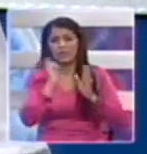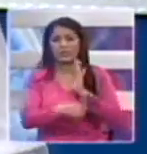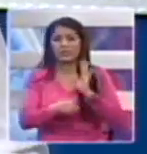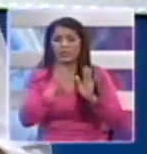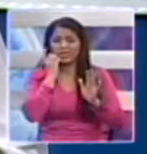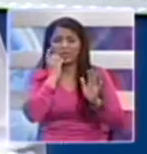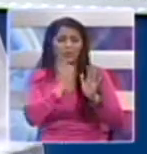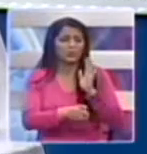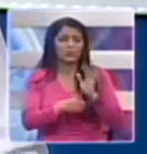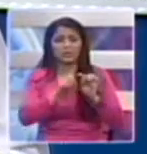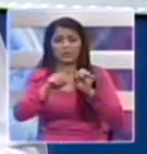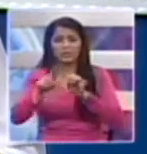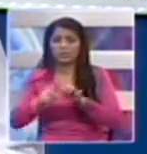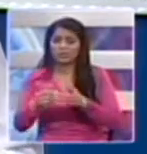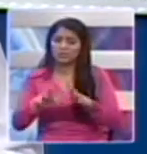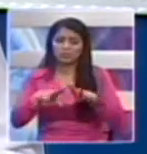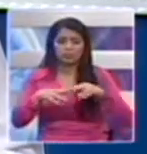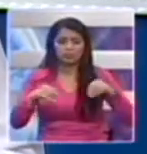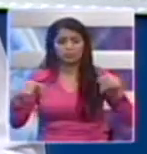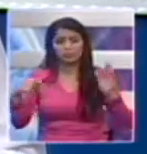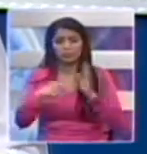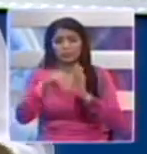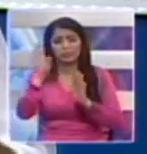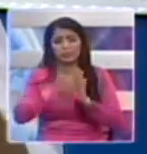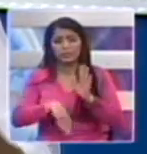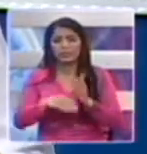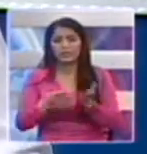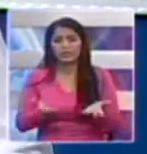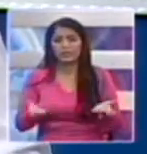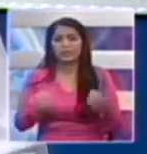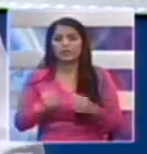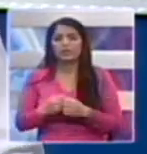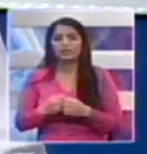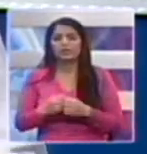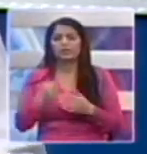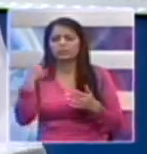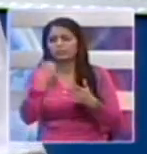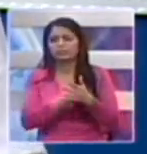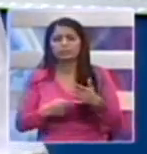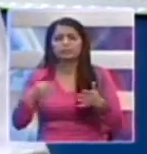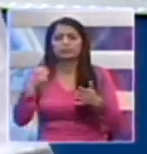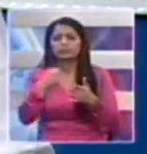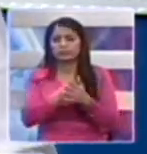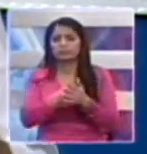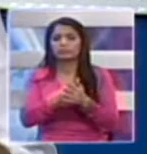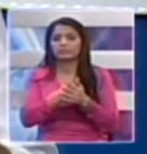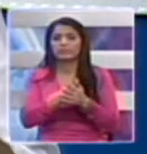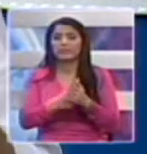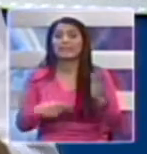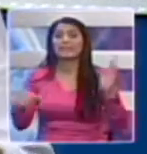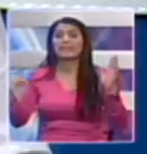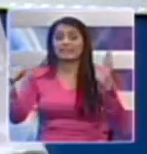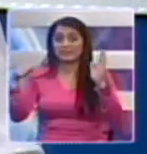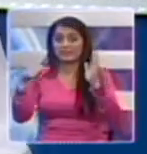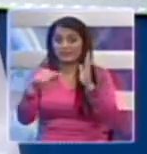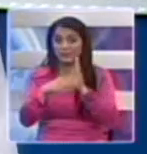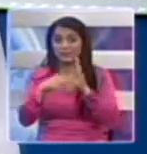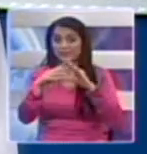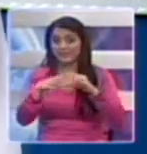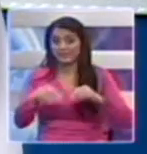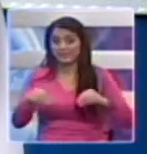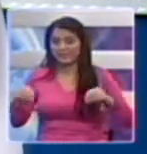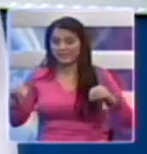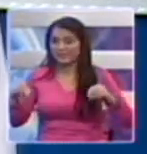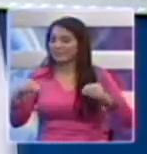arduo trabajo de los gremios del sector agropecuario, este impuesto ha sido eliminado, así como